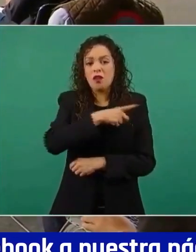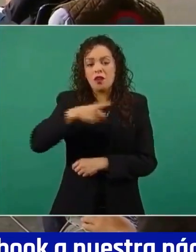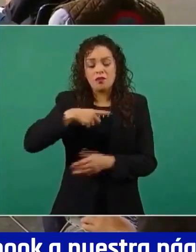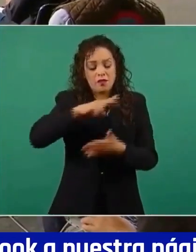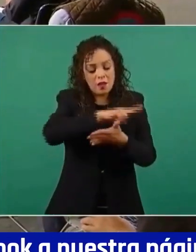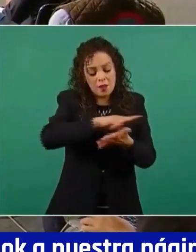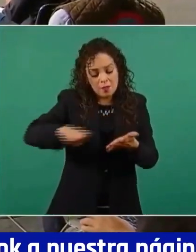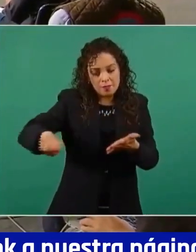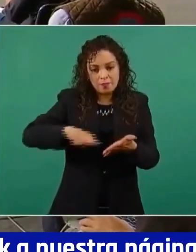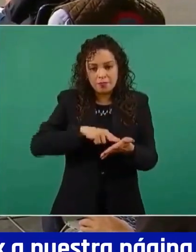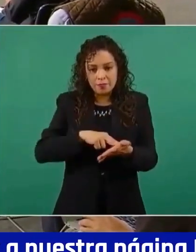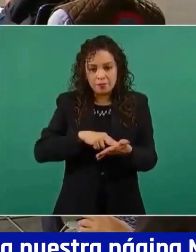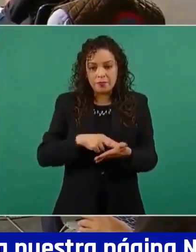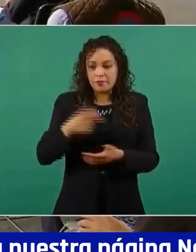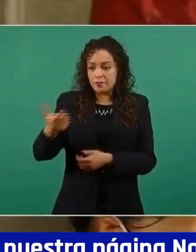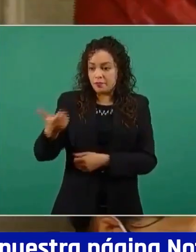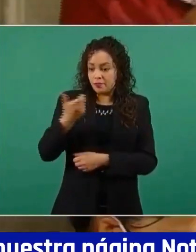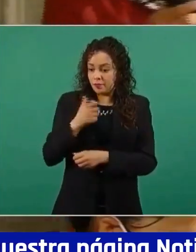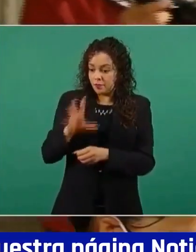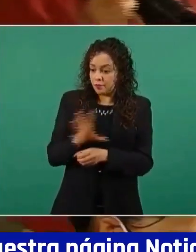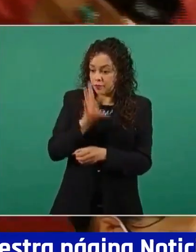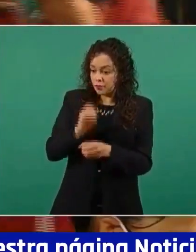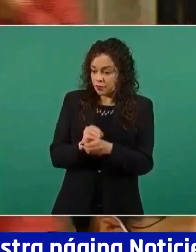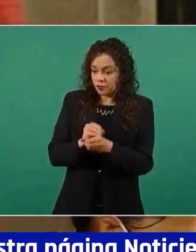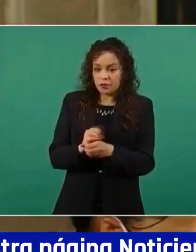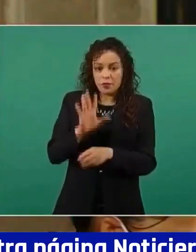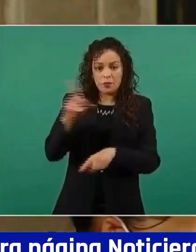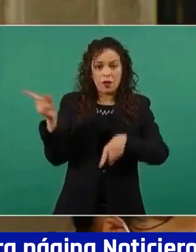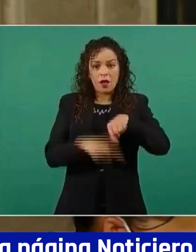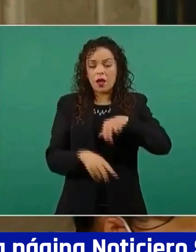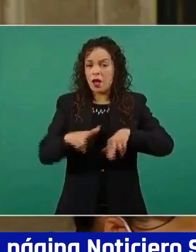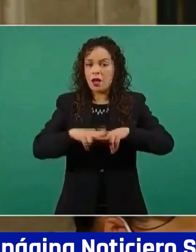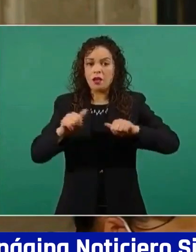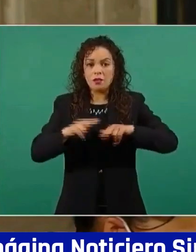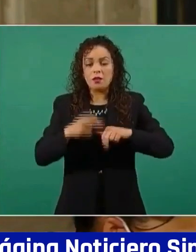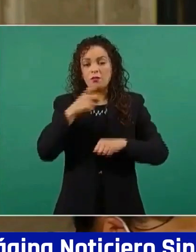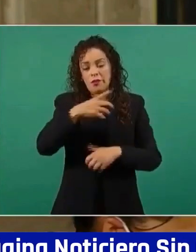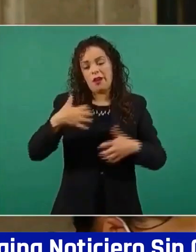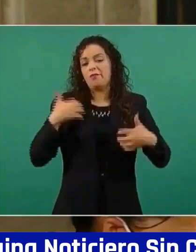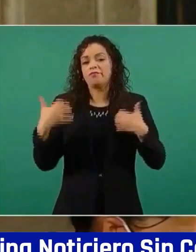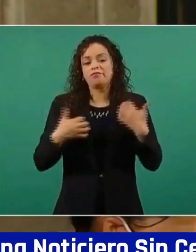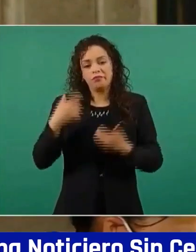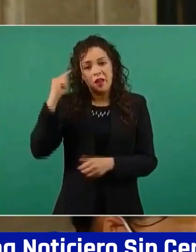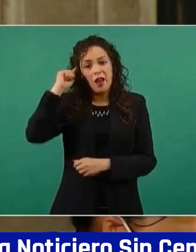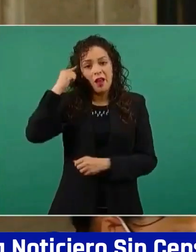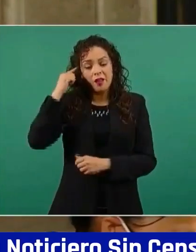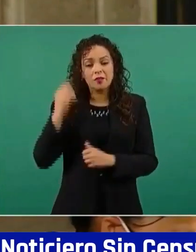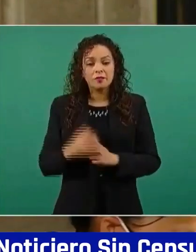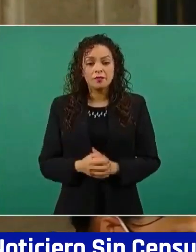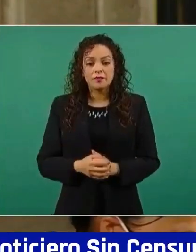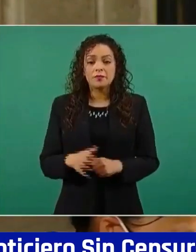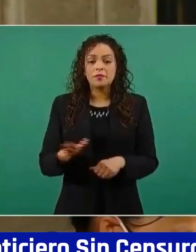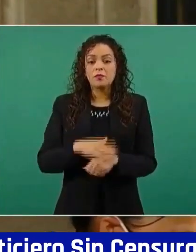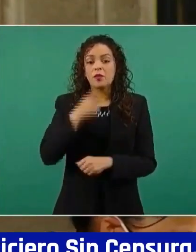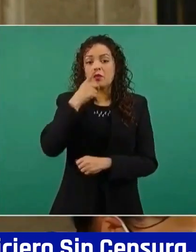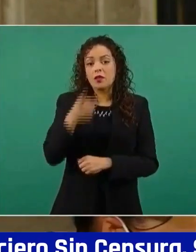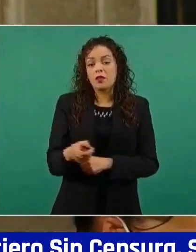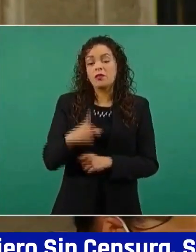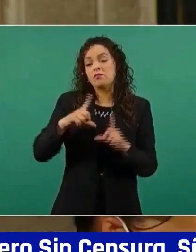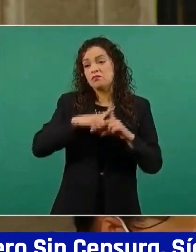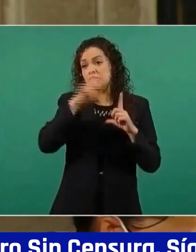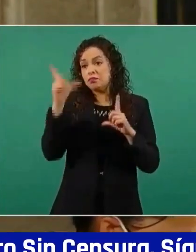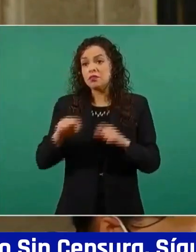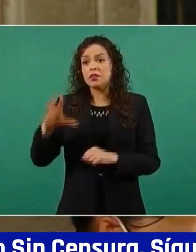cual el dinero que recibieron completo, como si no les hubieran quitado absolutamente nada, y todo el argumento fue ese, por la austeridad republicana.